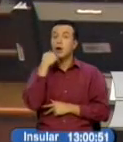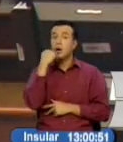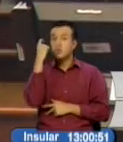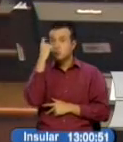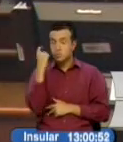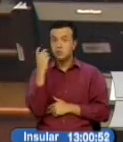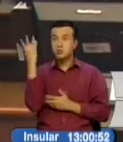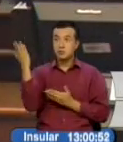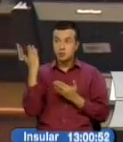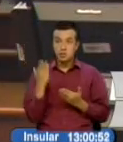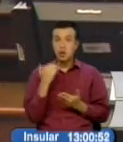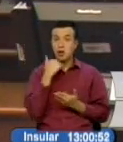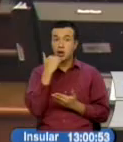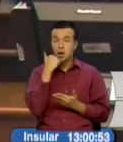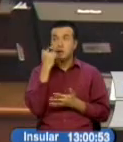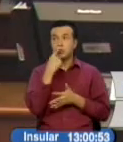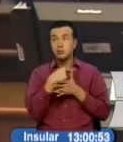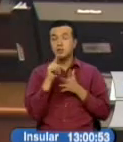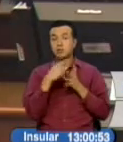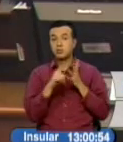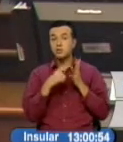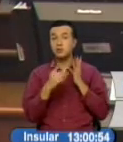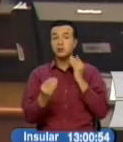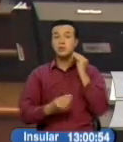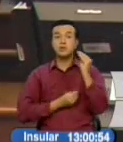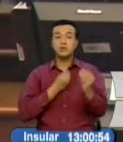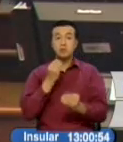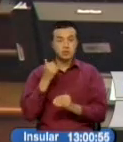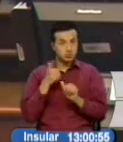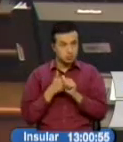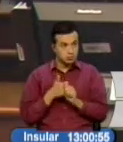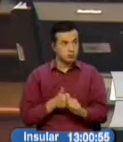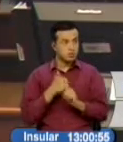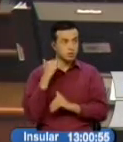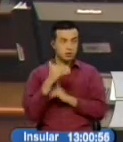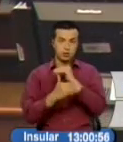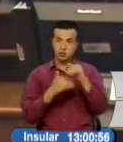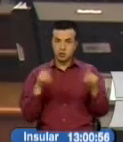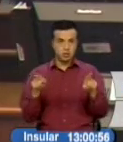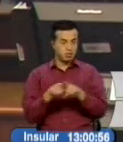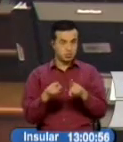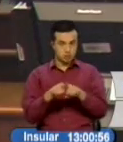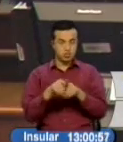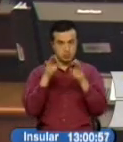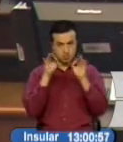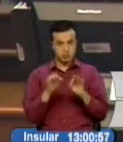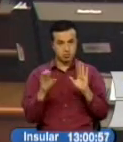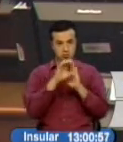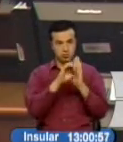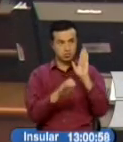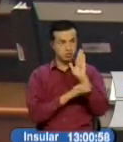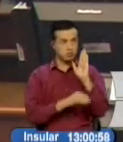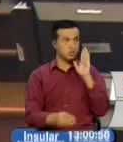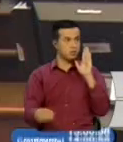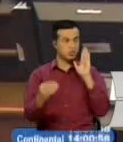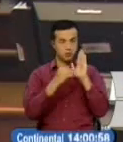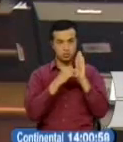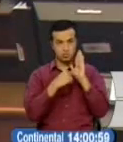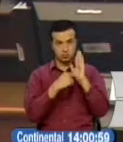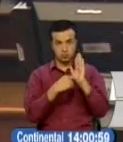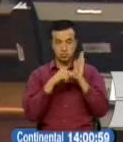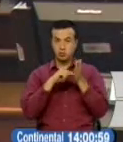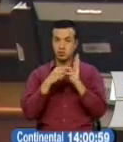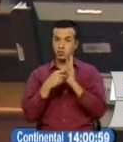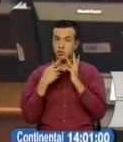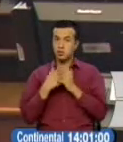el ingreso para otros fines distintos, se deberá seguir el procedimiento establecido en la Constitución para el efecto, es